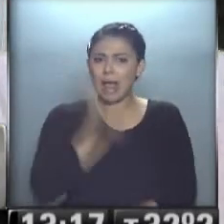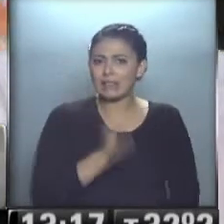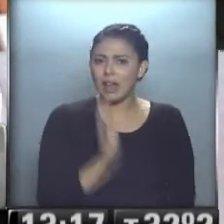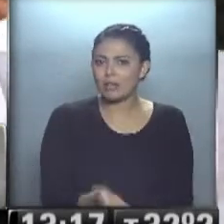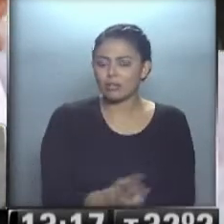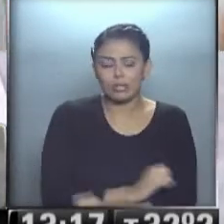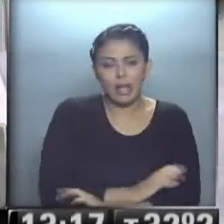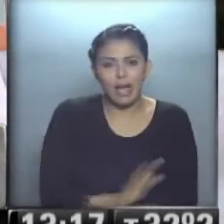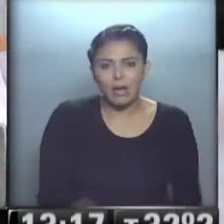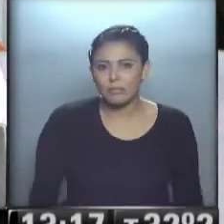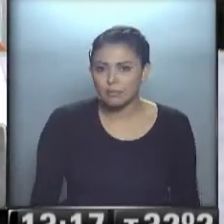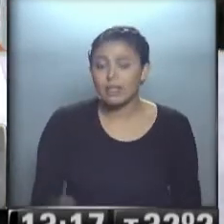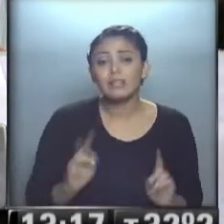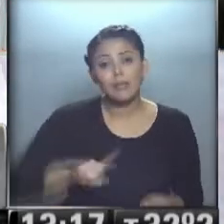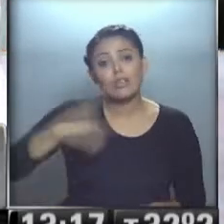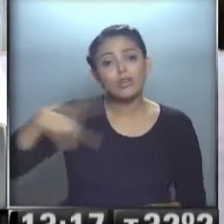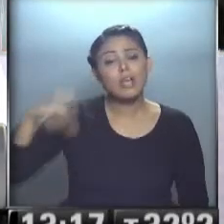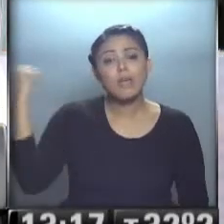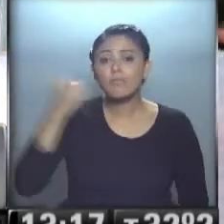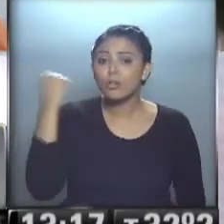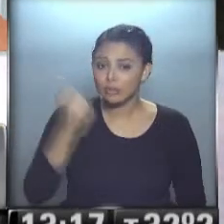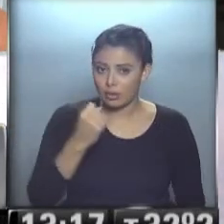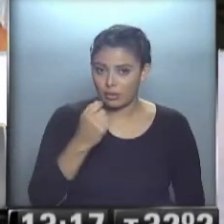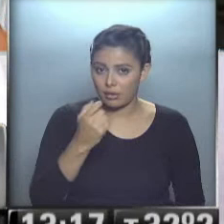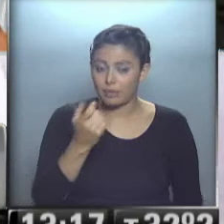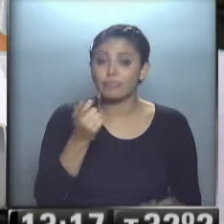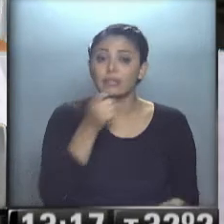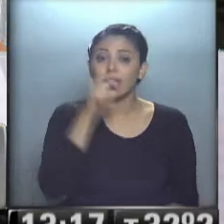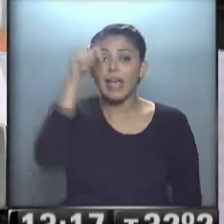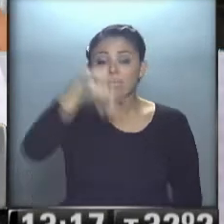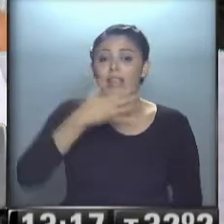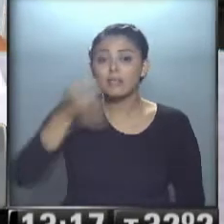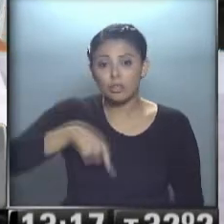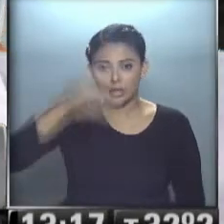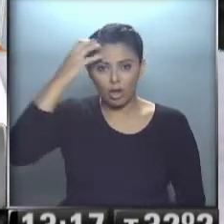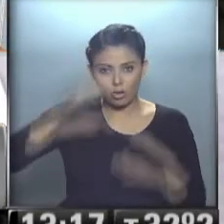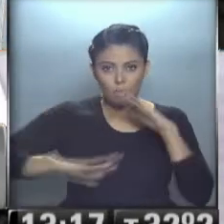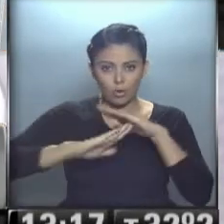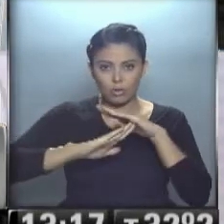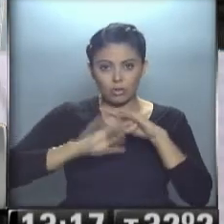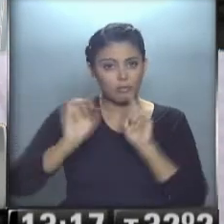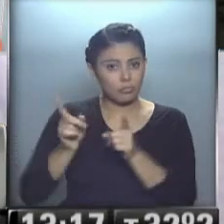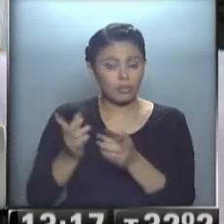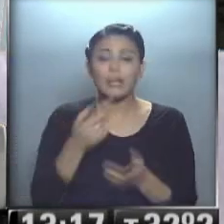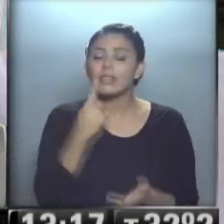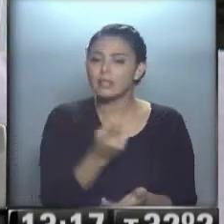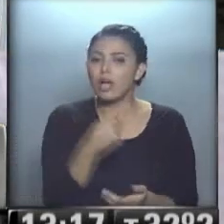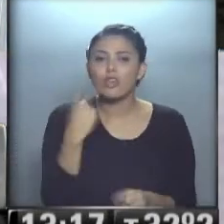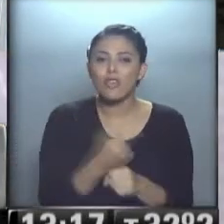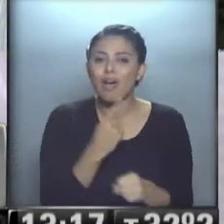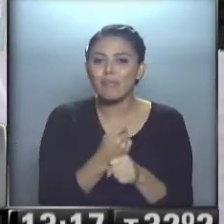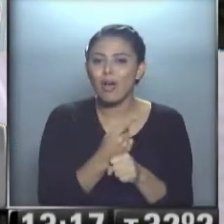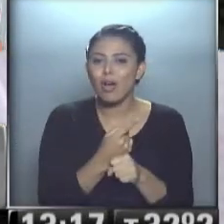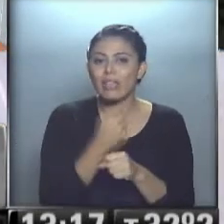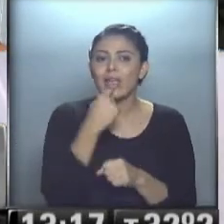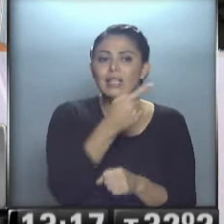otro tema muy importante es el tema de la perspectiva de género que en este fallo de la corte está y lo que dice es no puede omitirse la